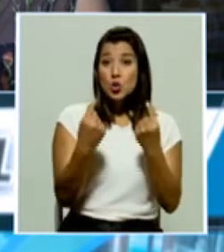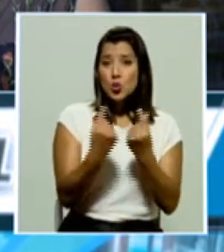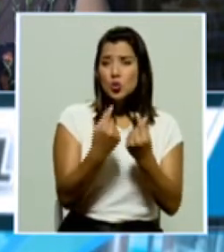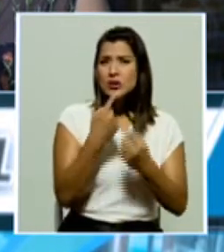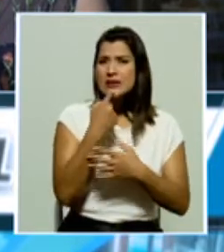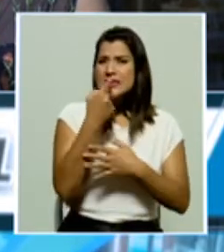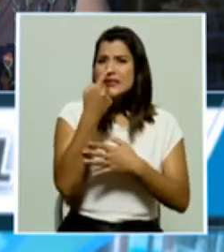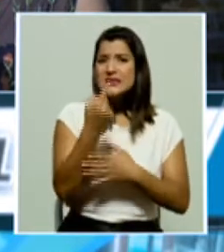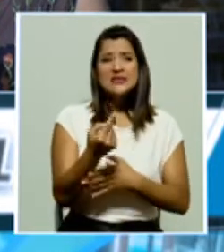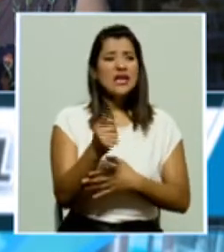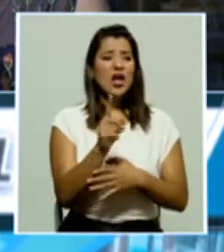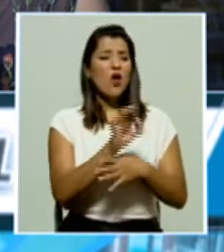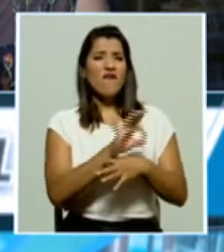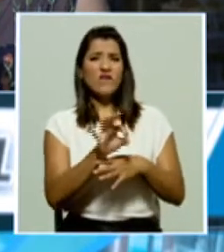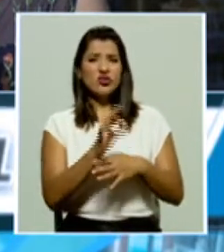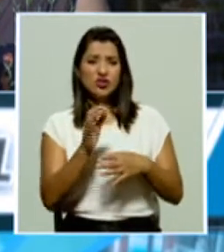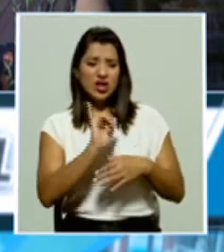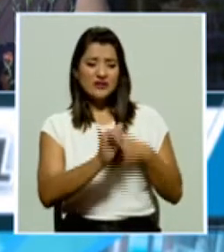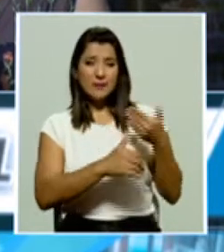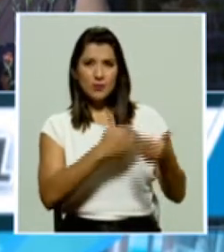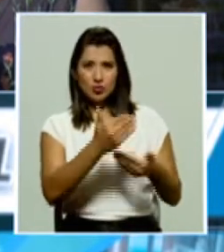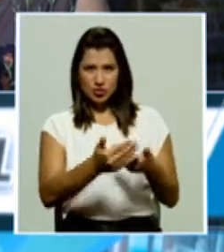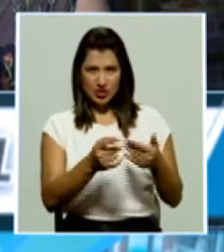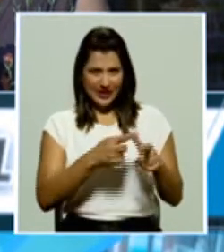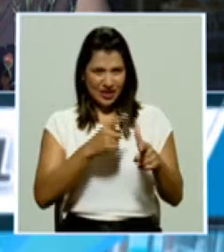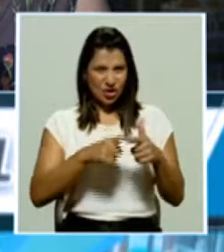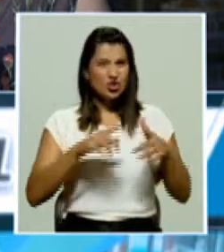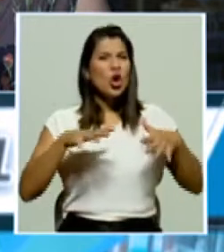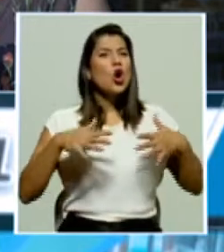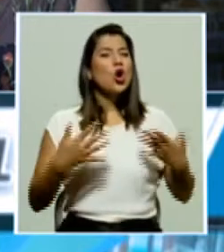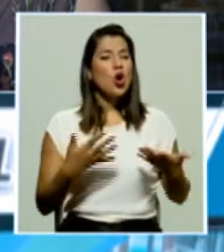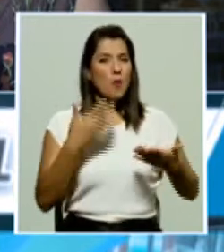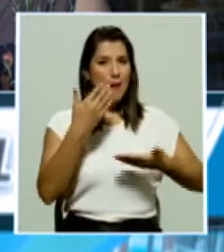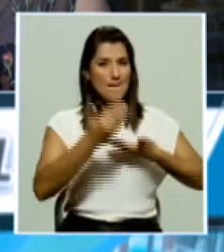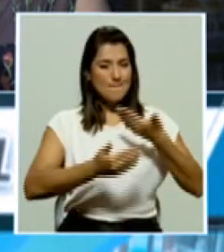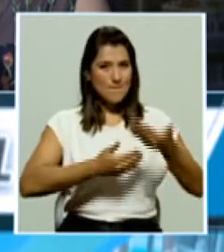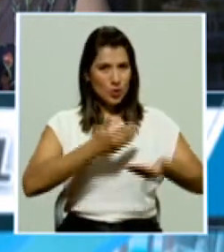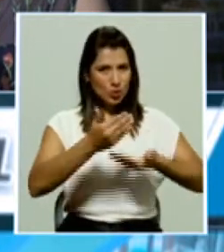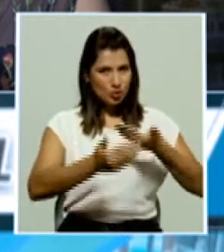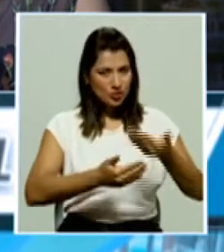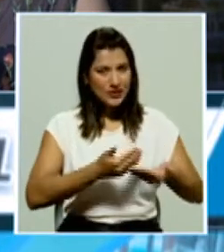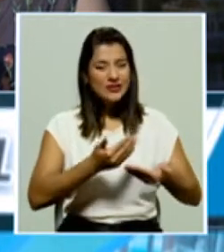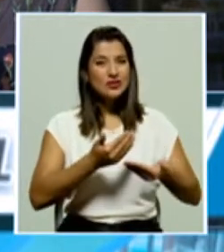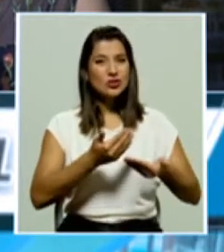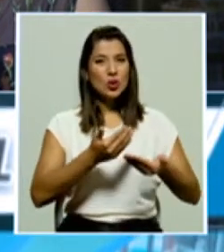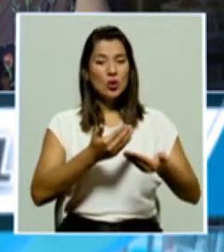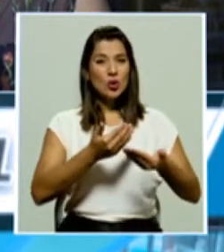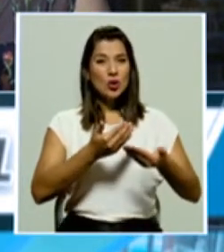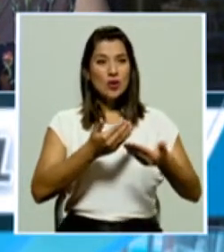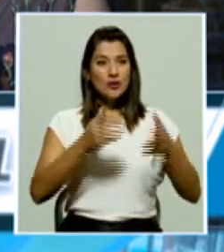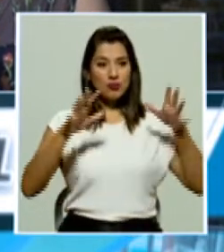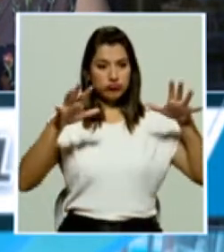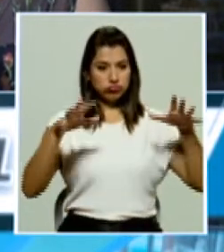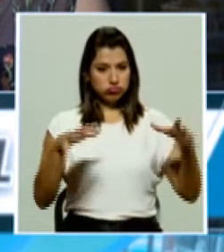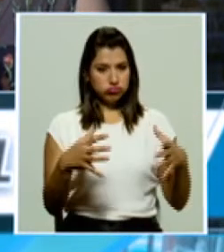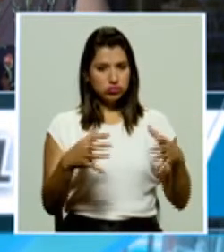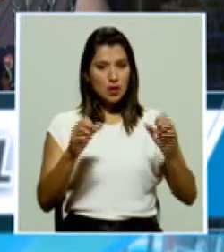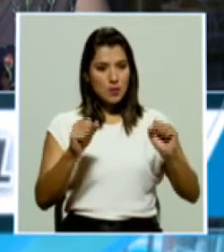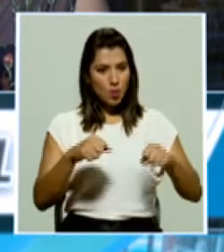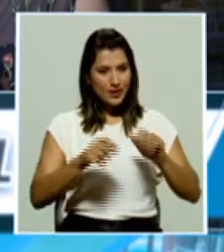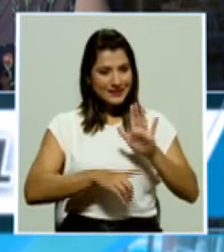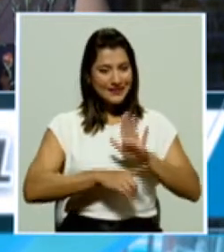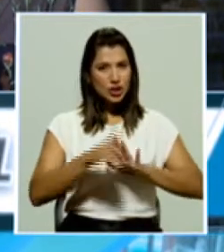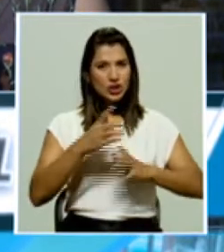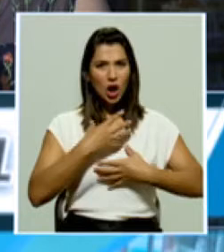de que no han servido. Entonces, ¿cómo fue este proceso de mirarse y de generar